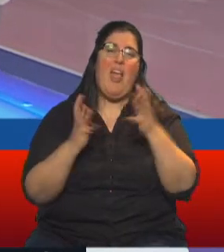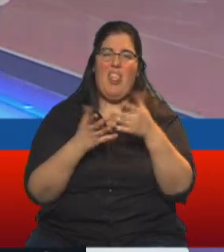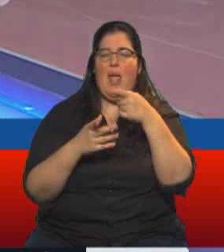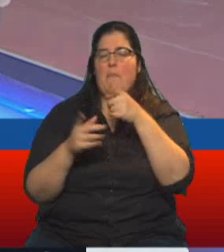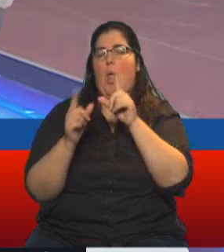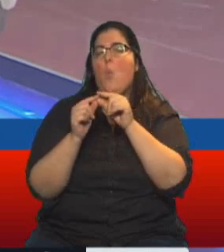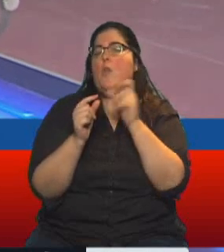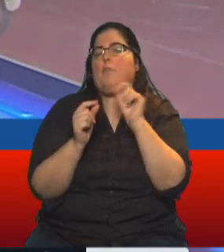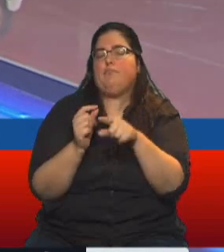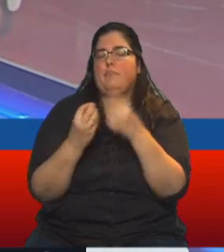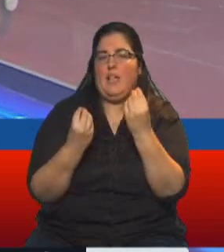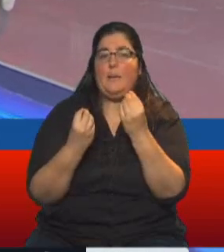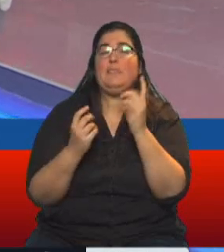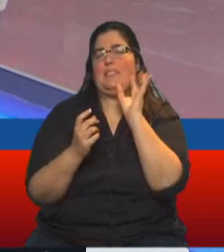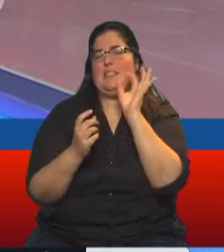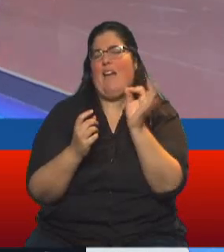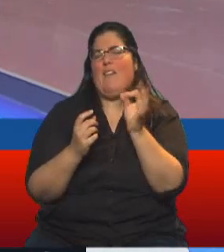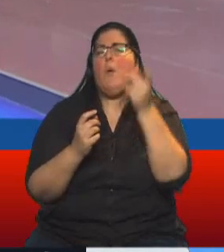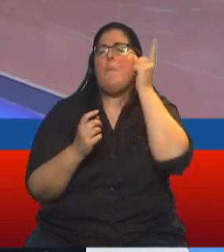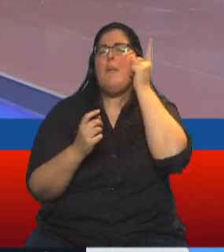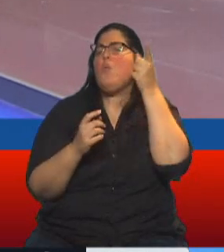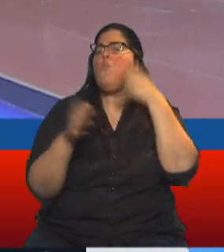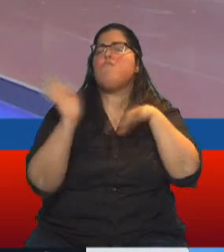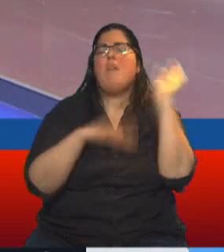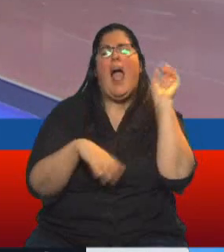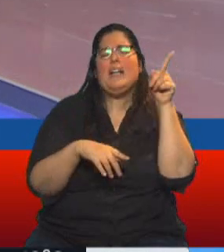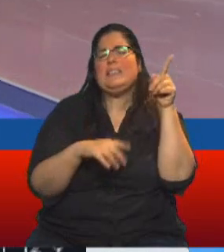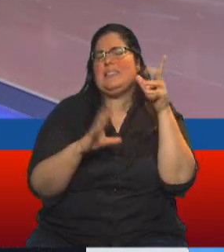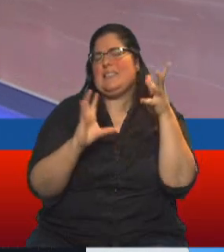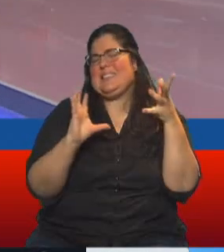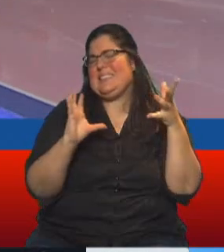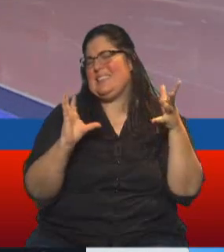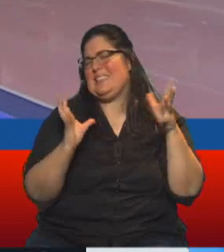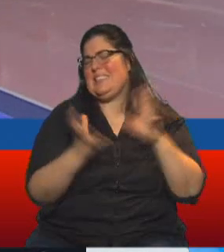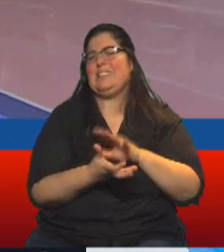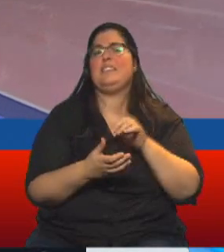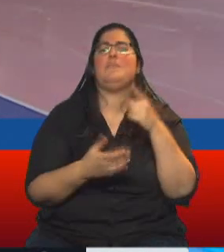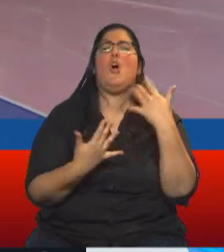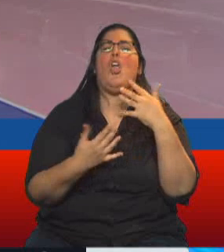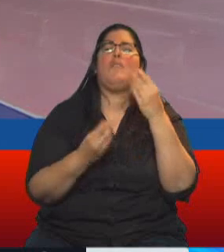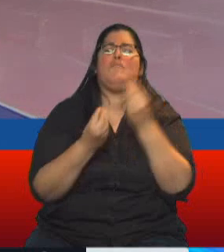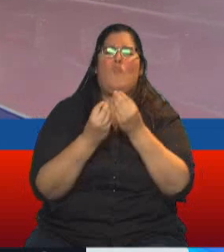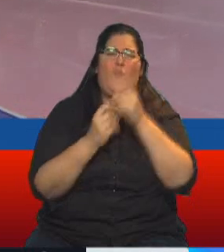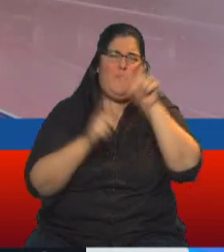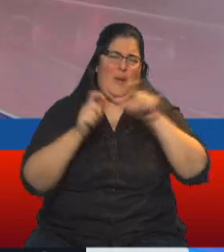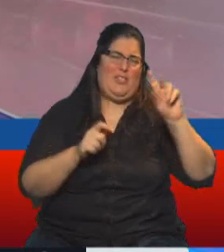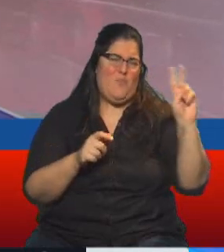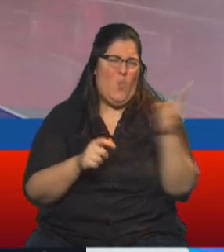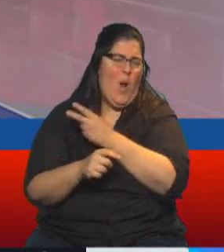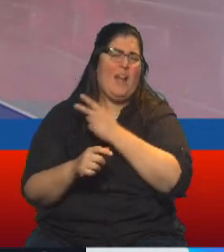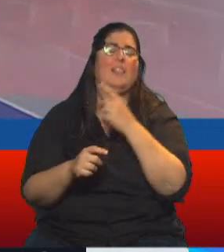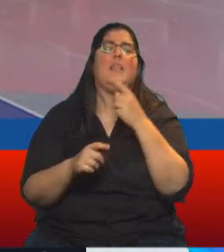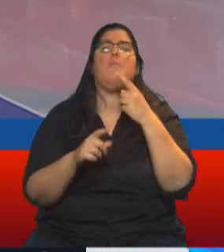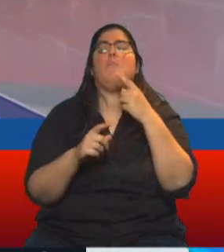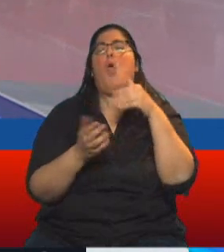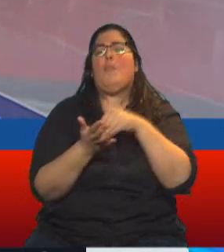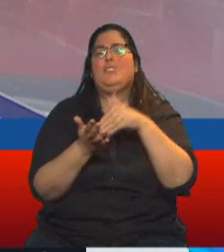pandemia, sabemos que Perú es uno de los países más afectados en cantidad de muertes por cada millón de habitantes. Hablamos